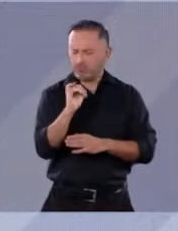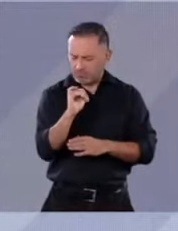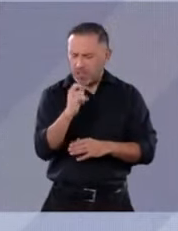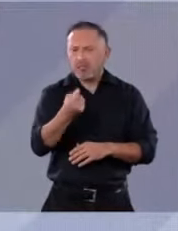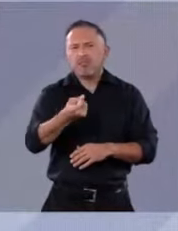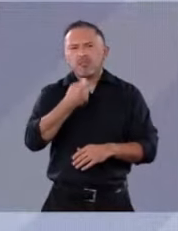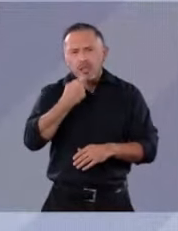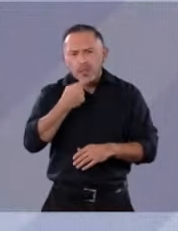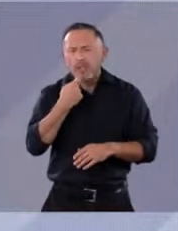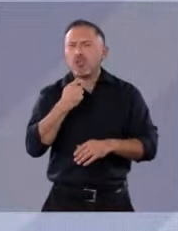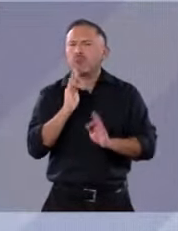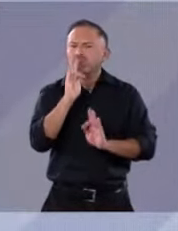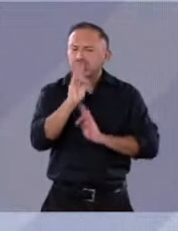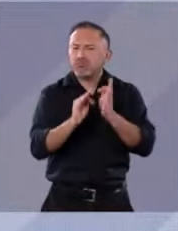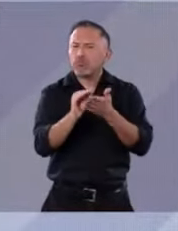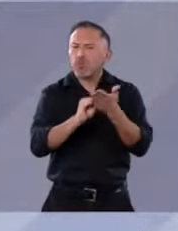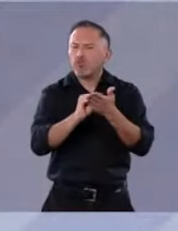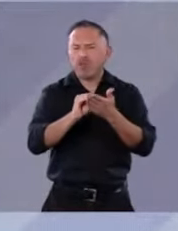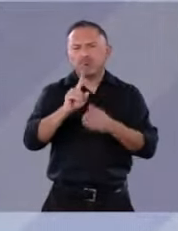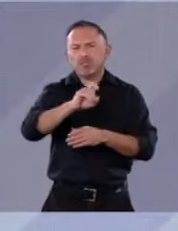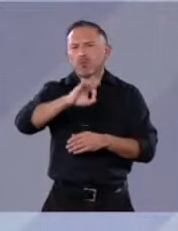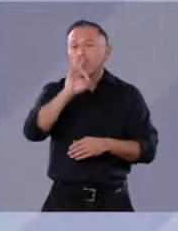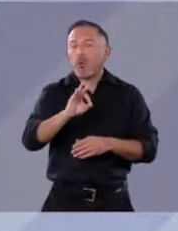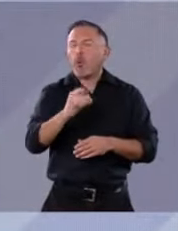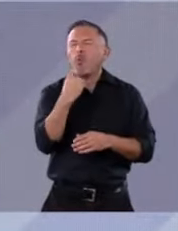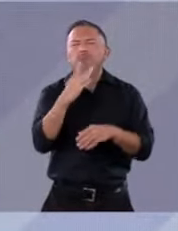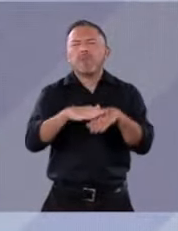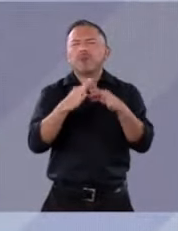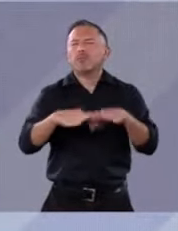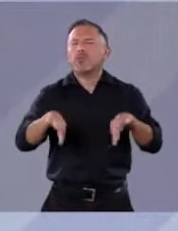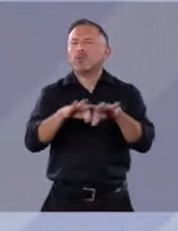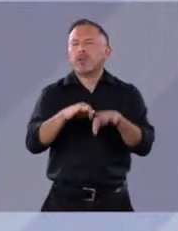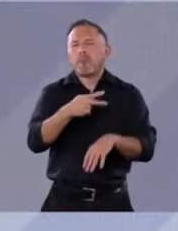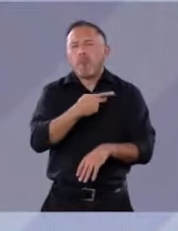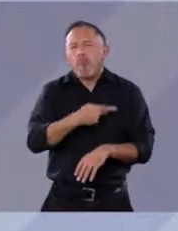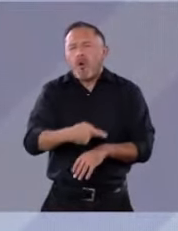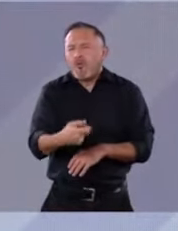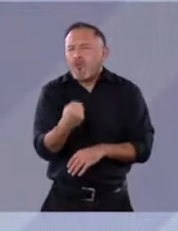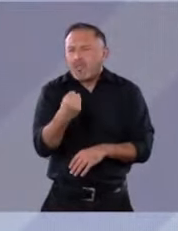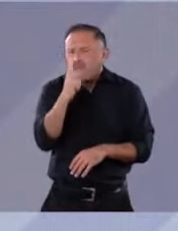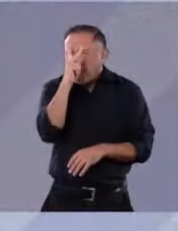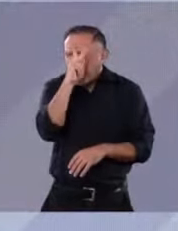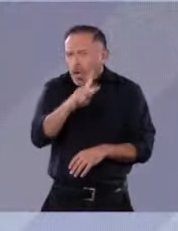comprometo a terminar con la pobreza extrema, con los 9 millones de pobres extremos.